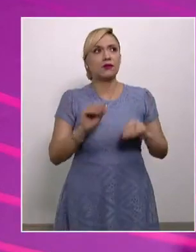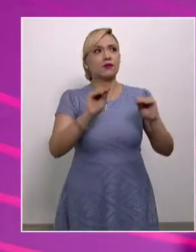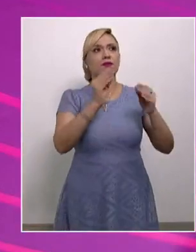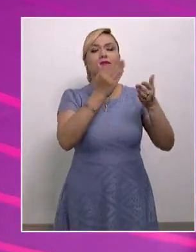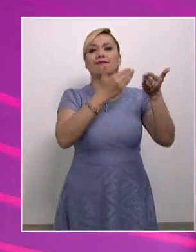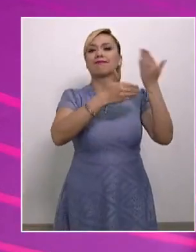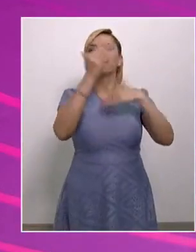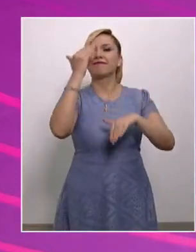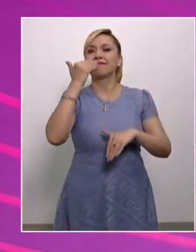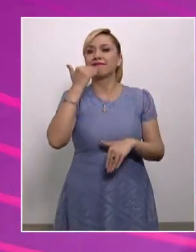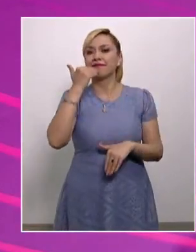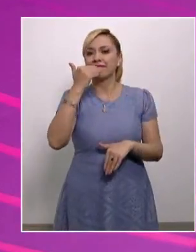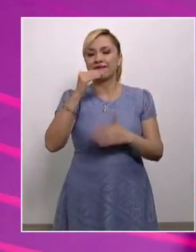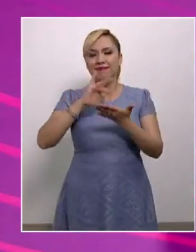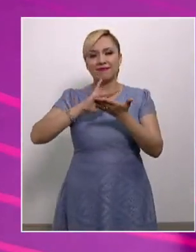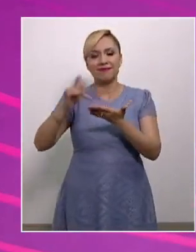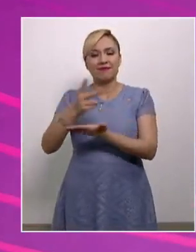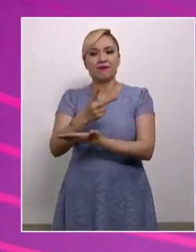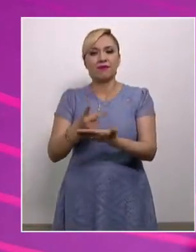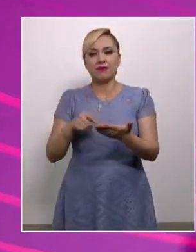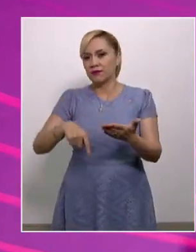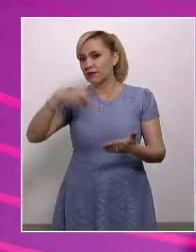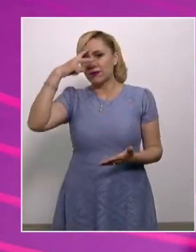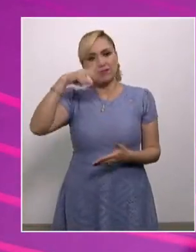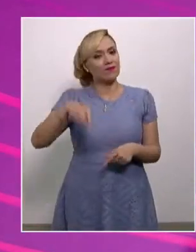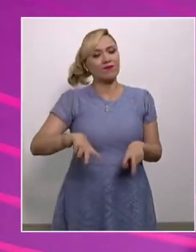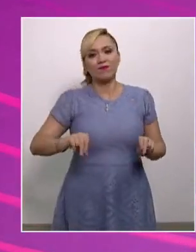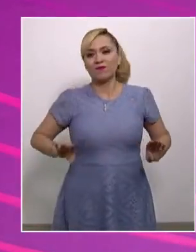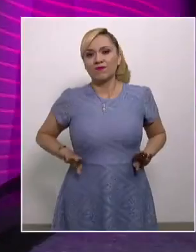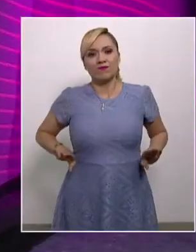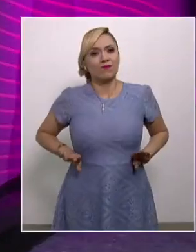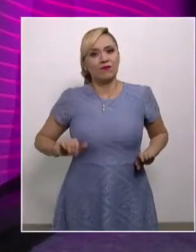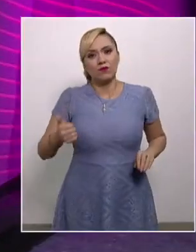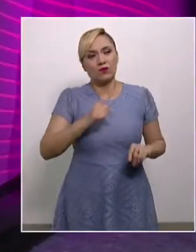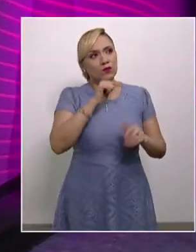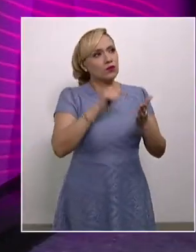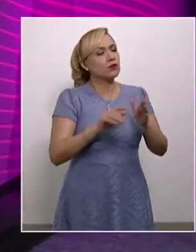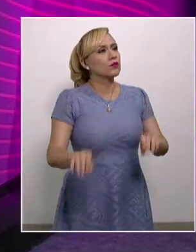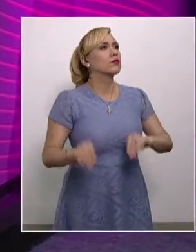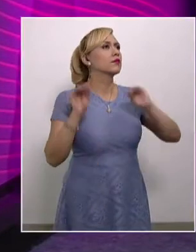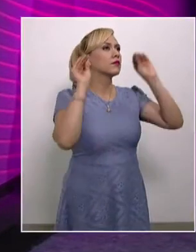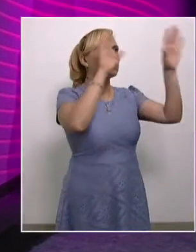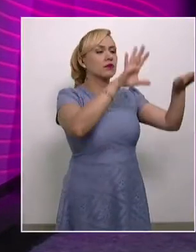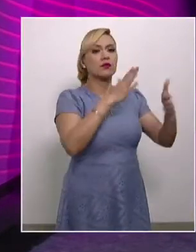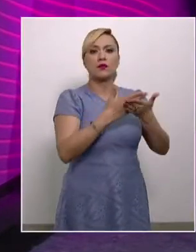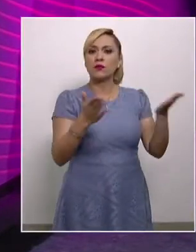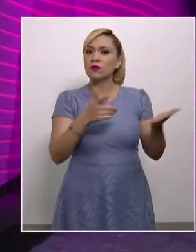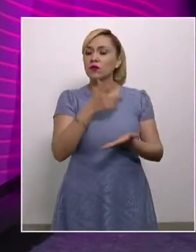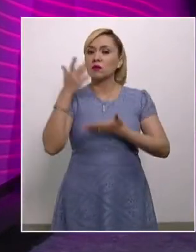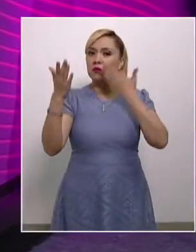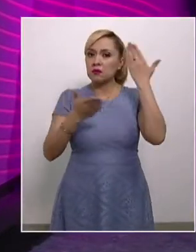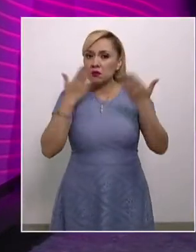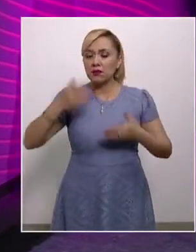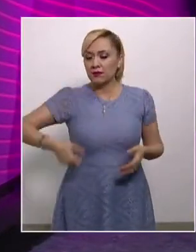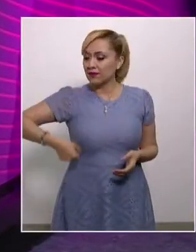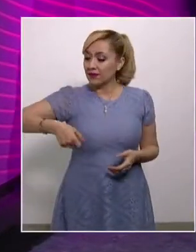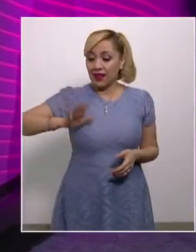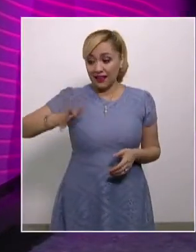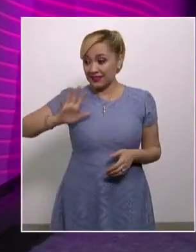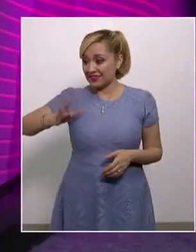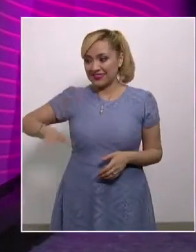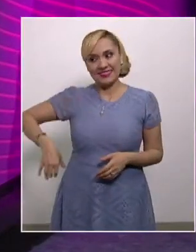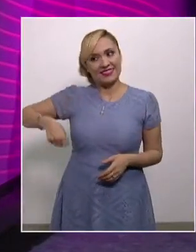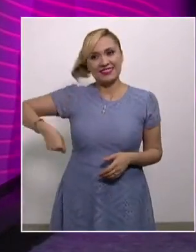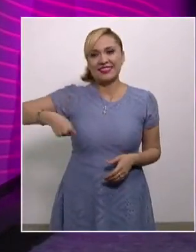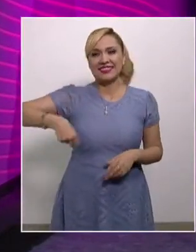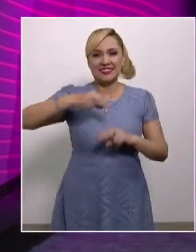programa de ustedes de ubicarlas fuera de México porque México no era el país en el que querían estar, y cuando veíamos que se estaban preparando ya la maleta para irse, cuando iban ya